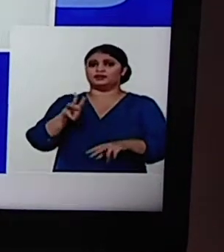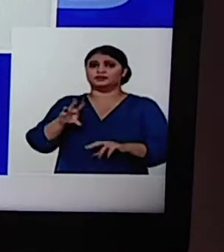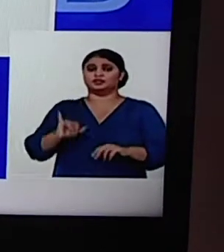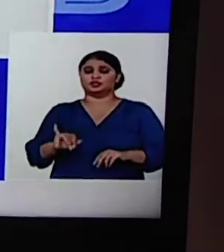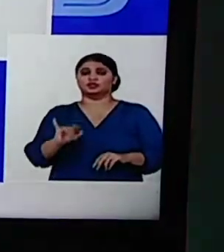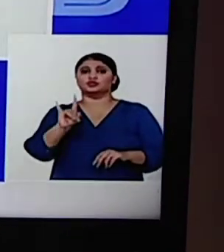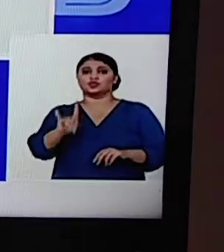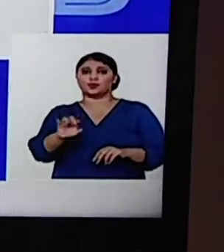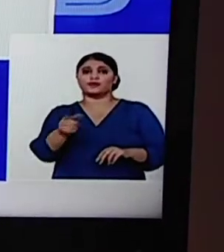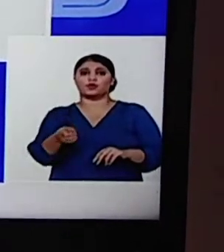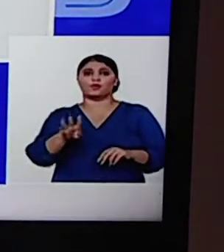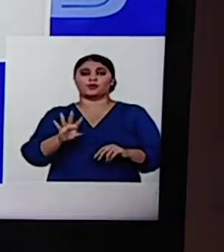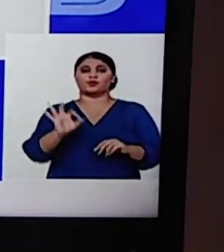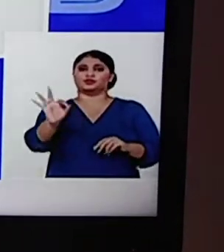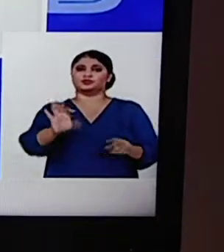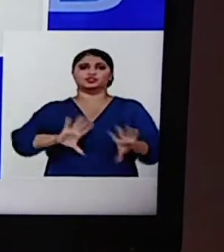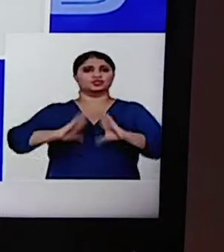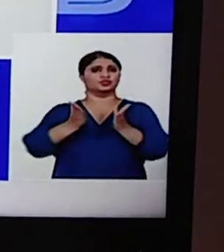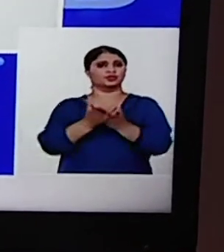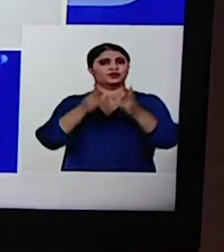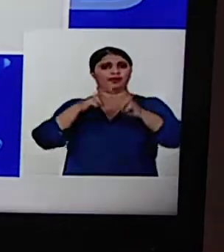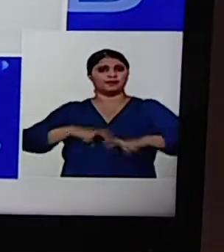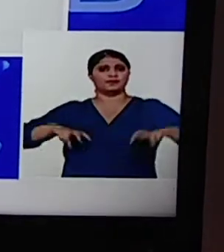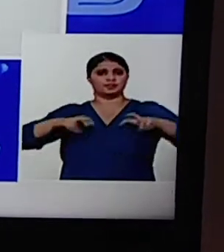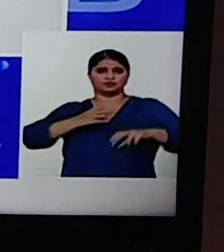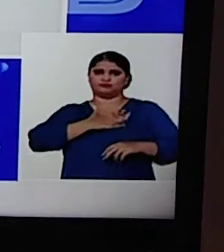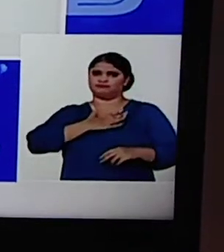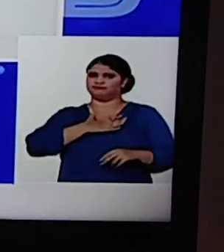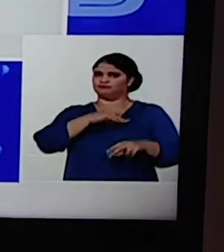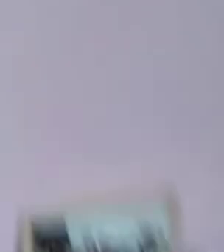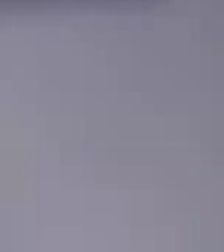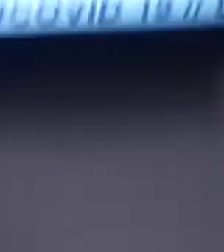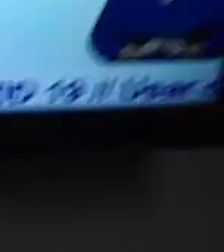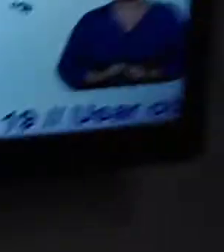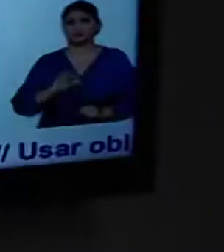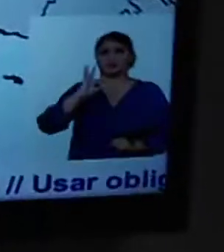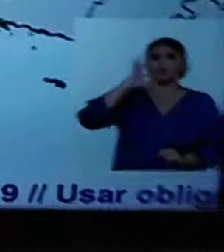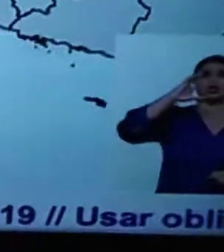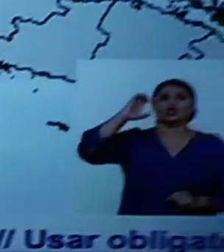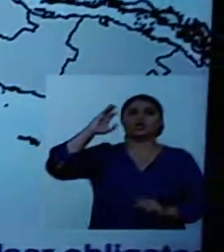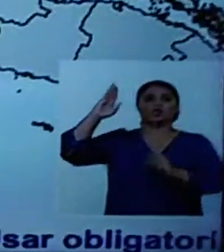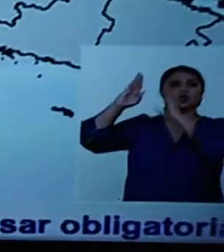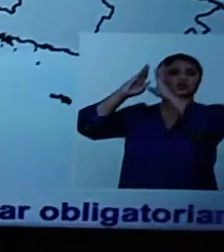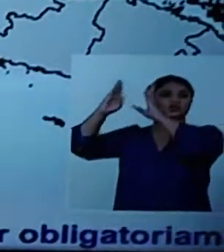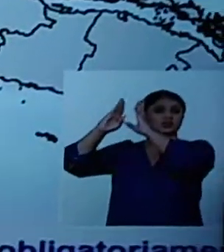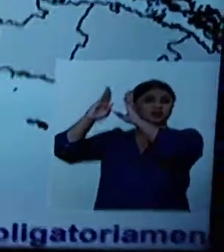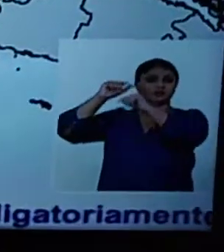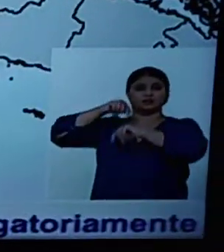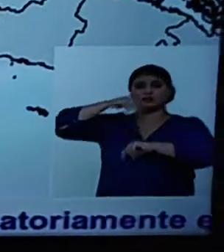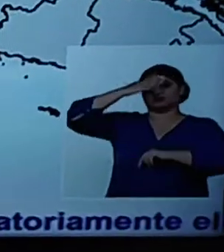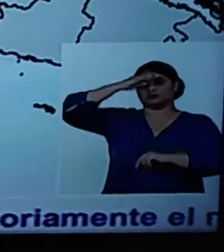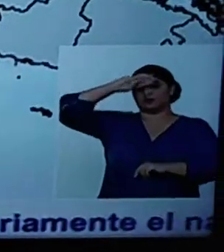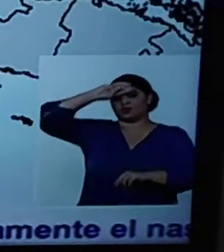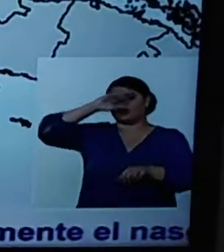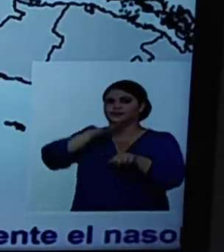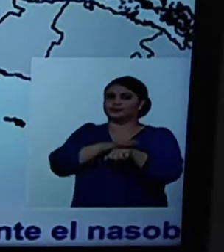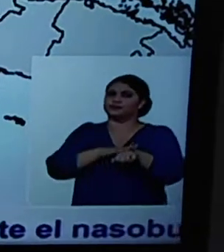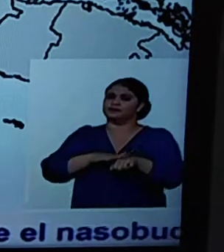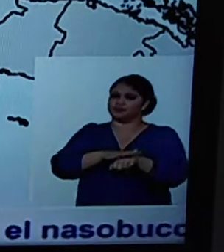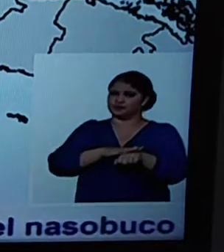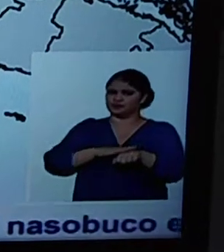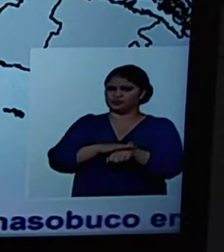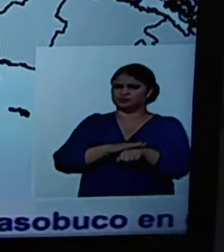39,4% de todas las procesadas en Cuba, Santiago de nuestro país, perdón, disculpen un momentico